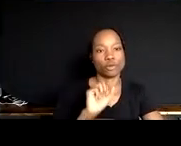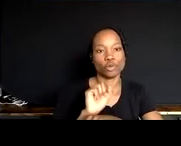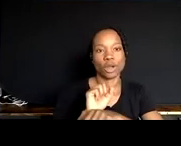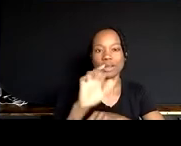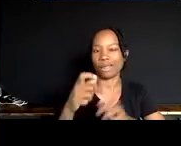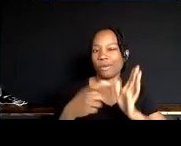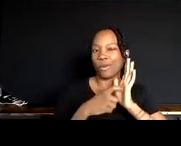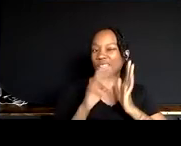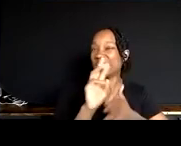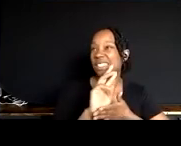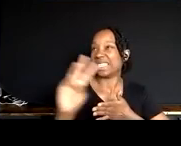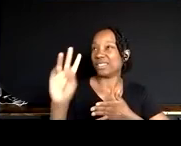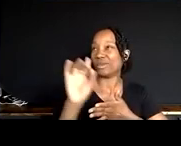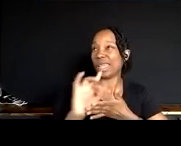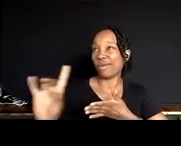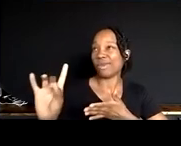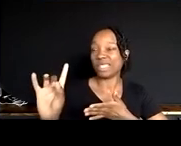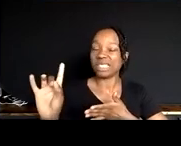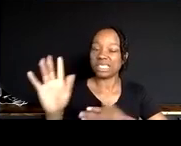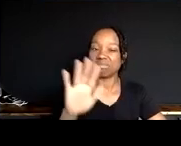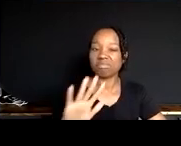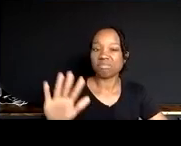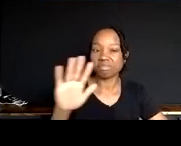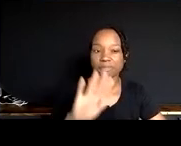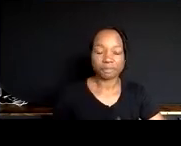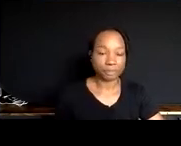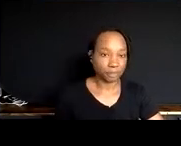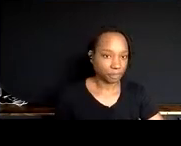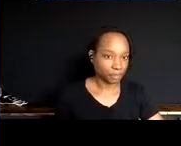como 6 a 8 semanas también.